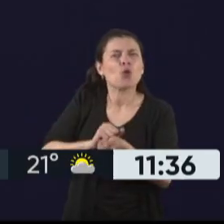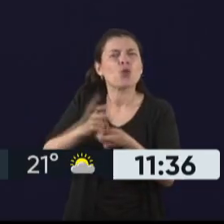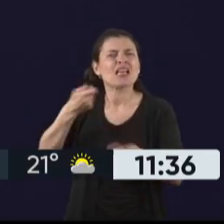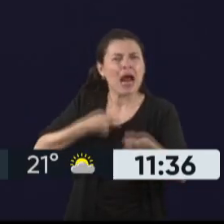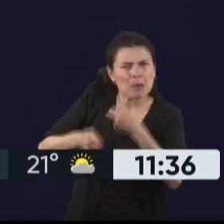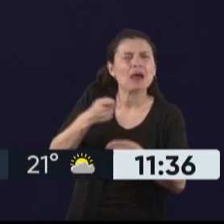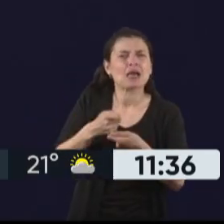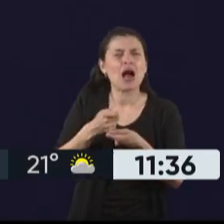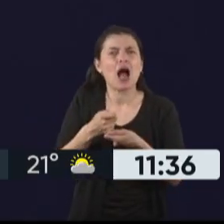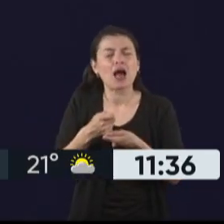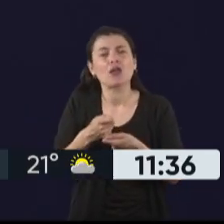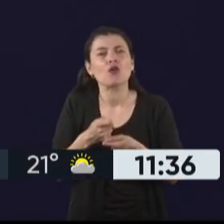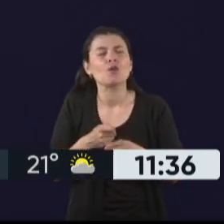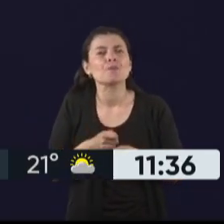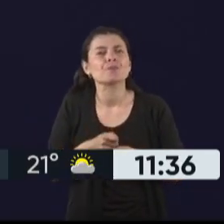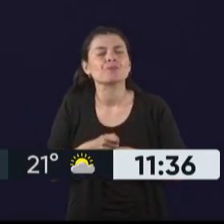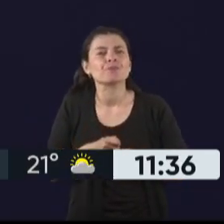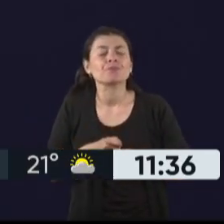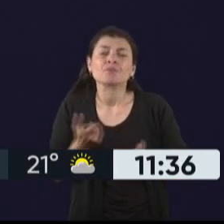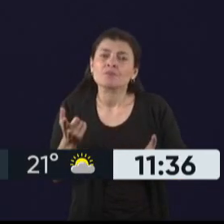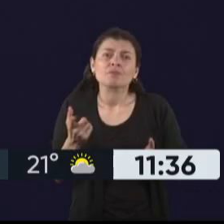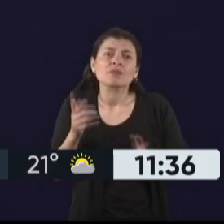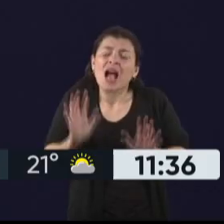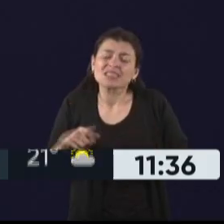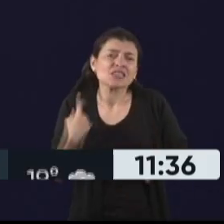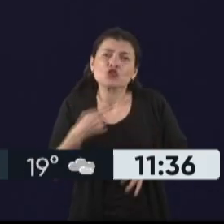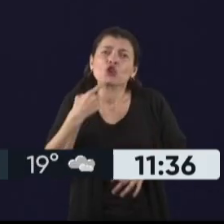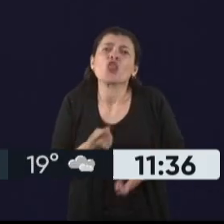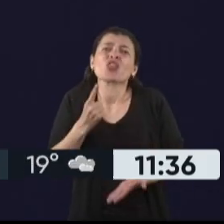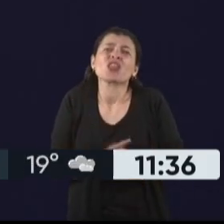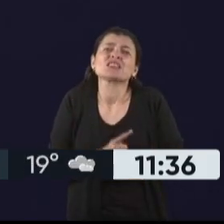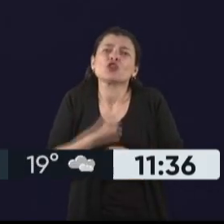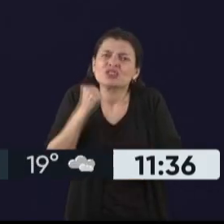Argentina siga transitando un camino de normalización, un camino con